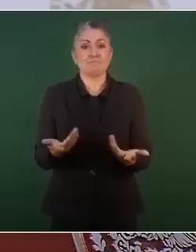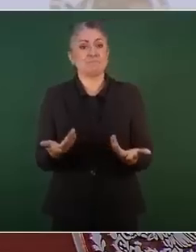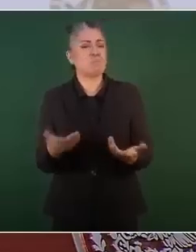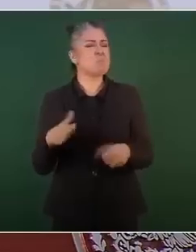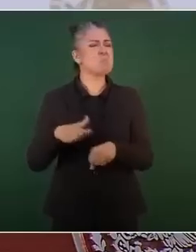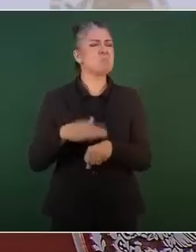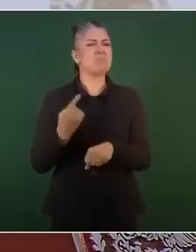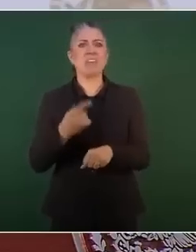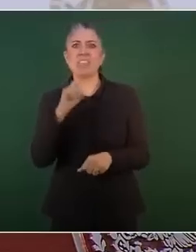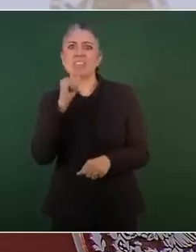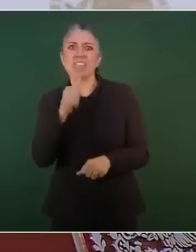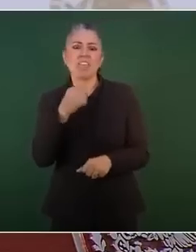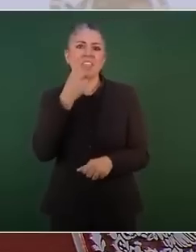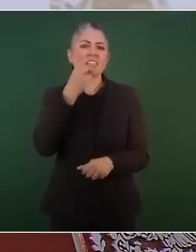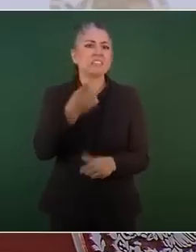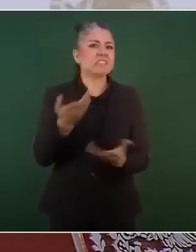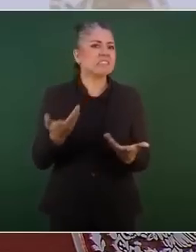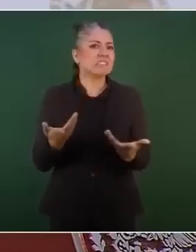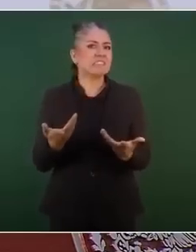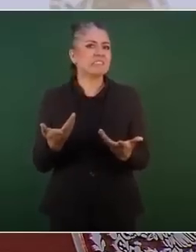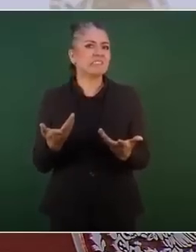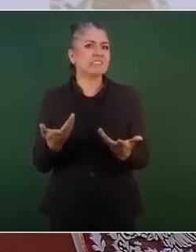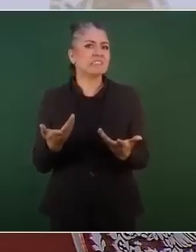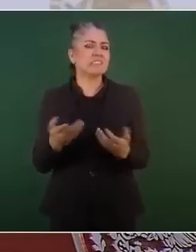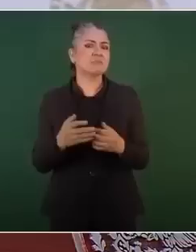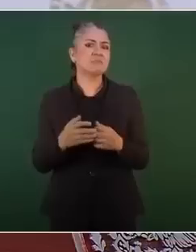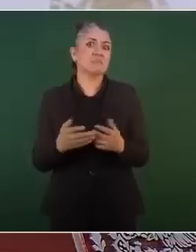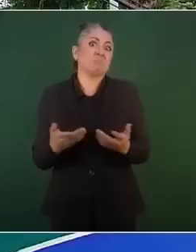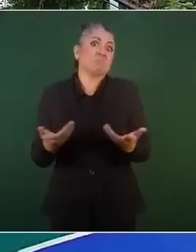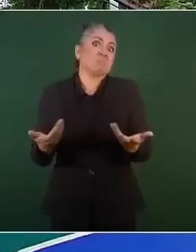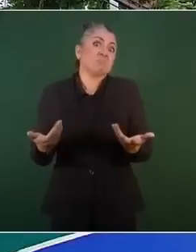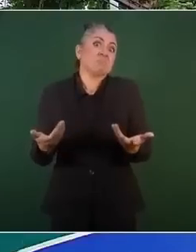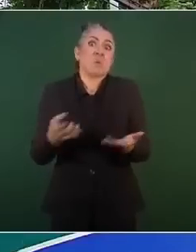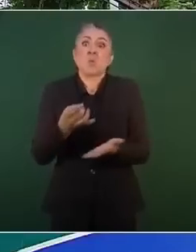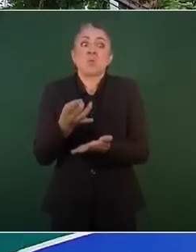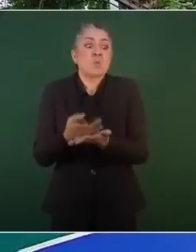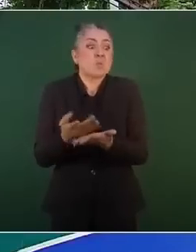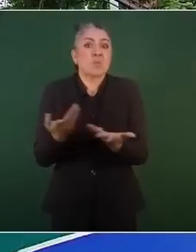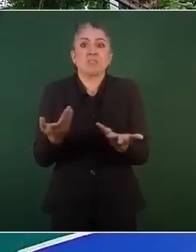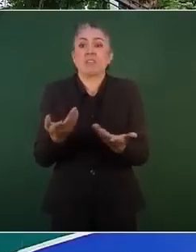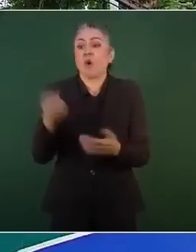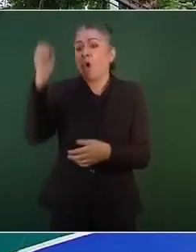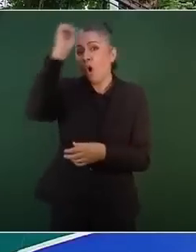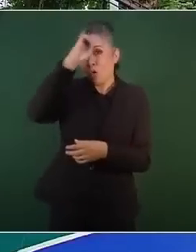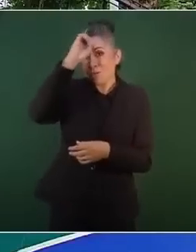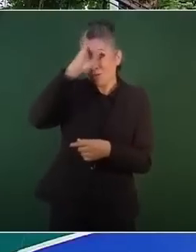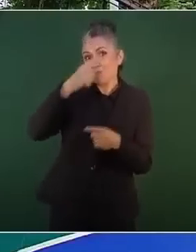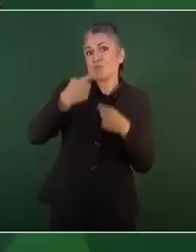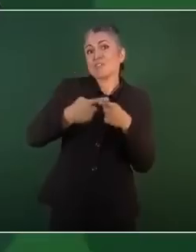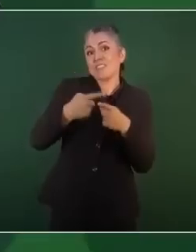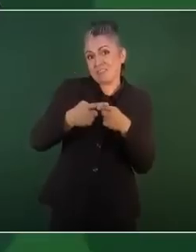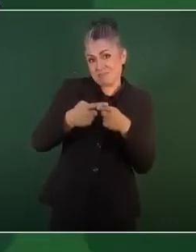porque pues nada más era la opinión